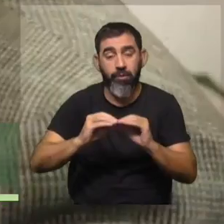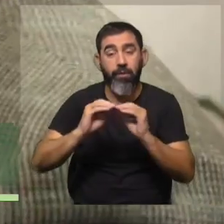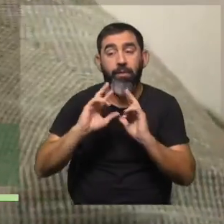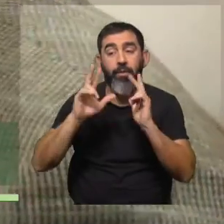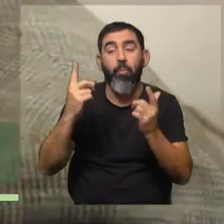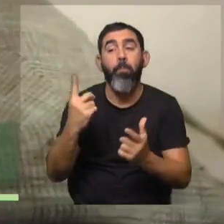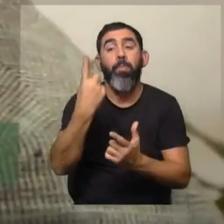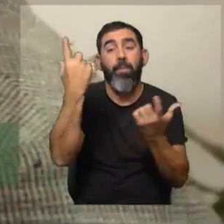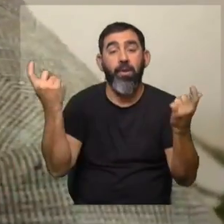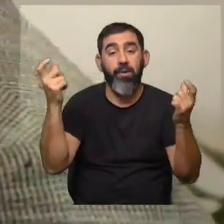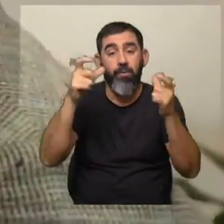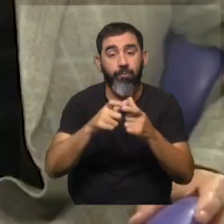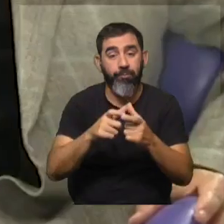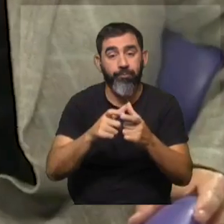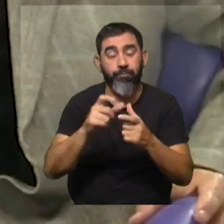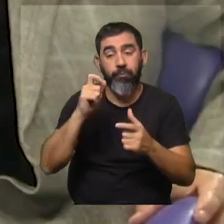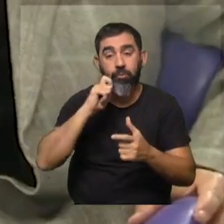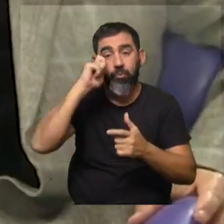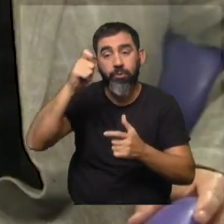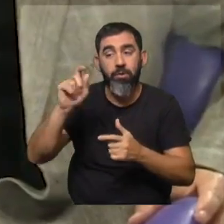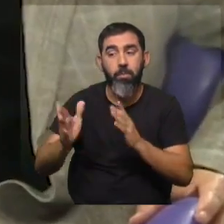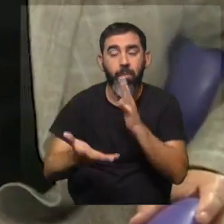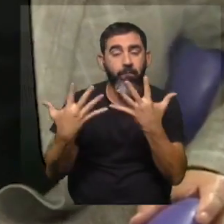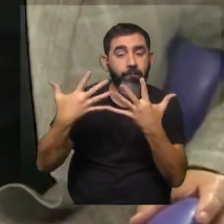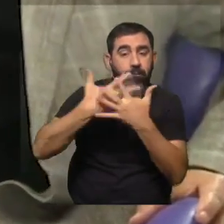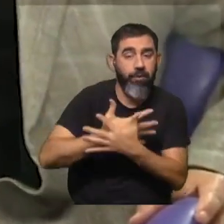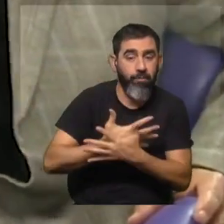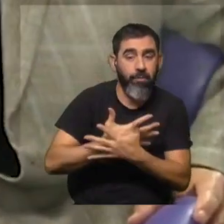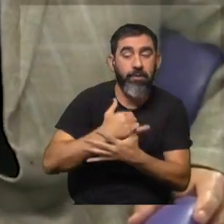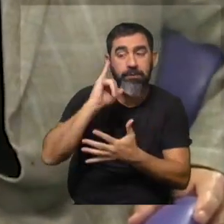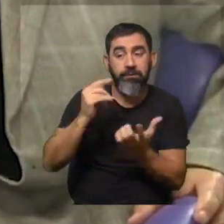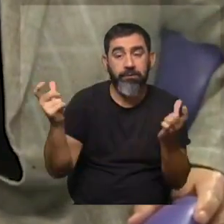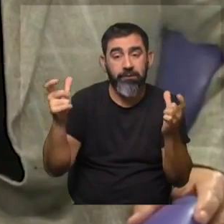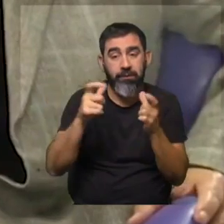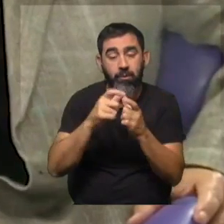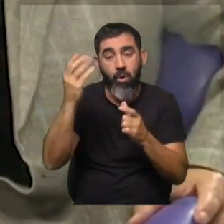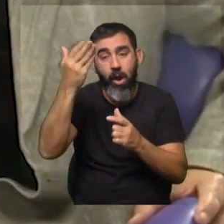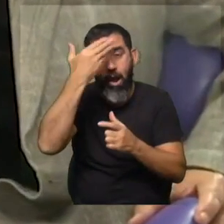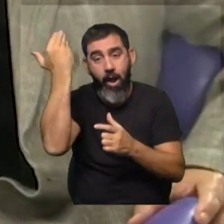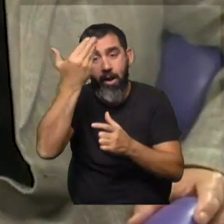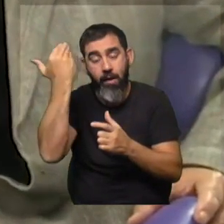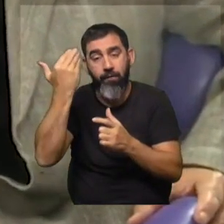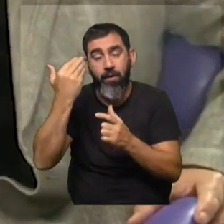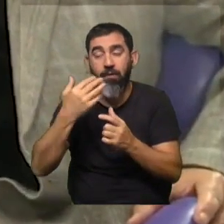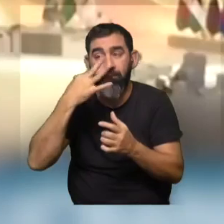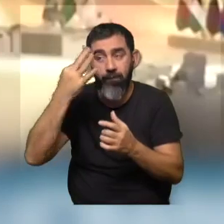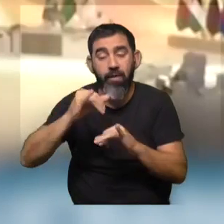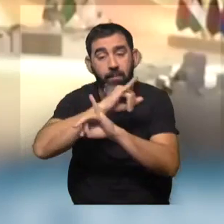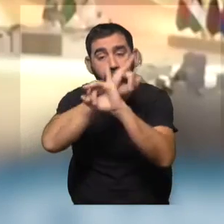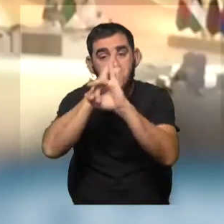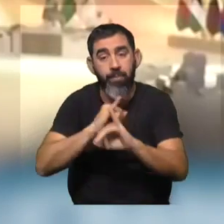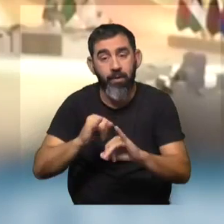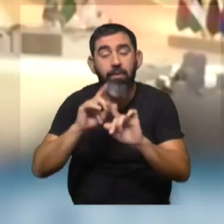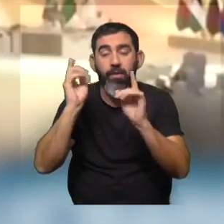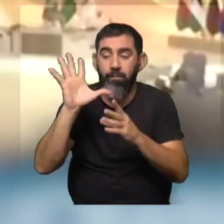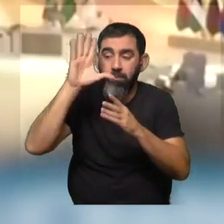primera reunión de la Cumbre que si bien Ucrania es la mayor víctima si las partes reunidas en ara gorditas buscan realmente la paz tienen